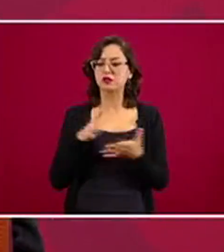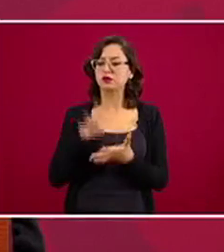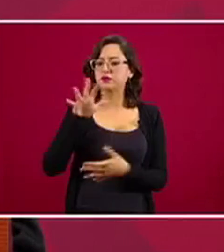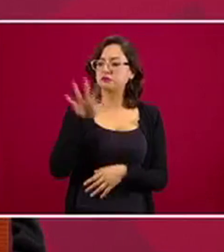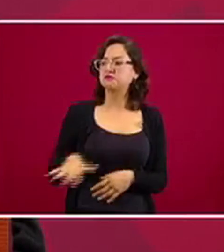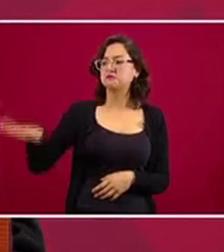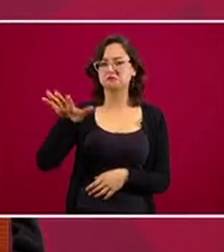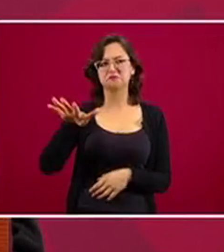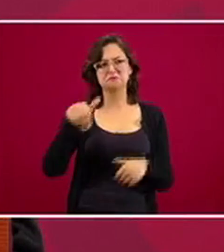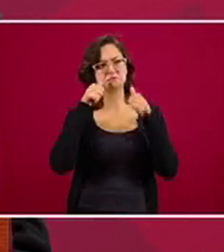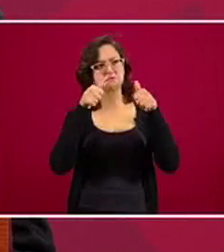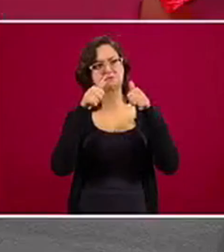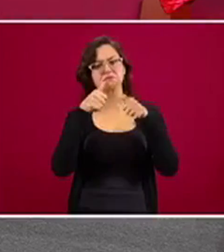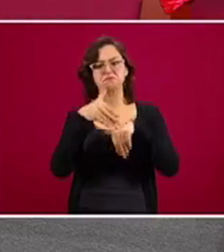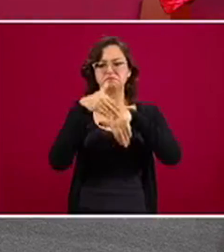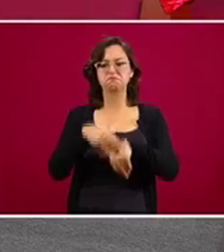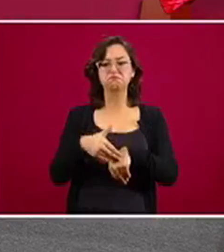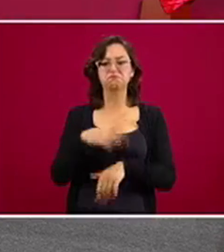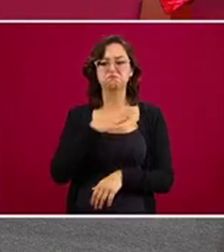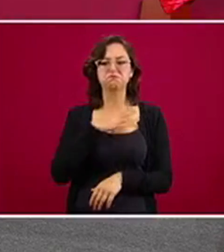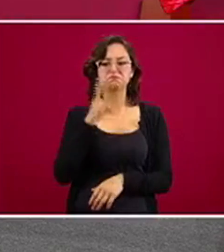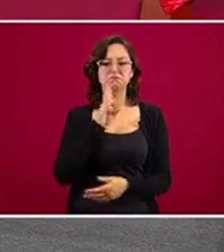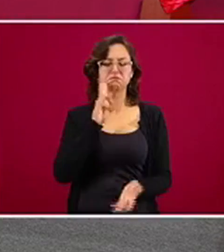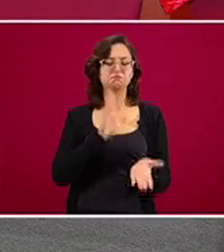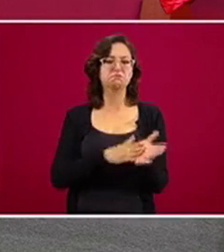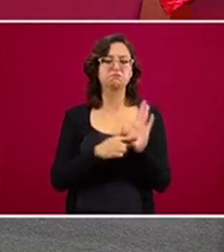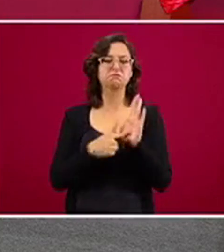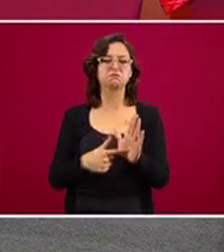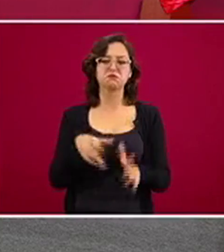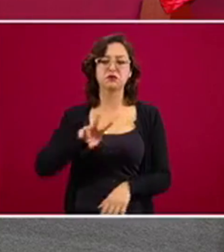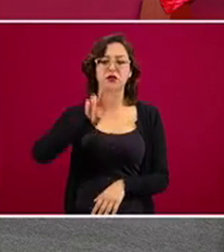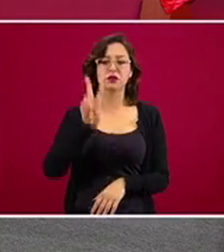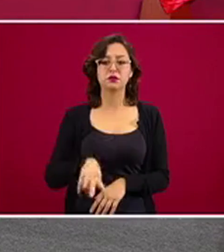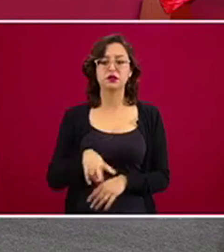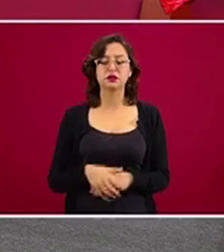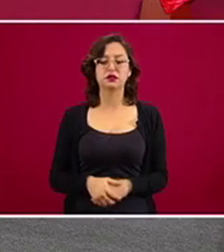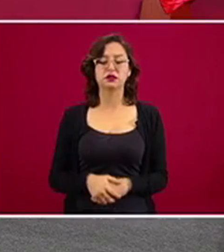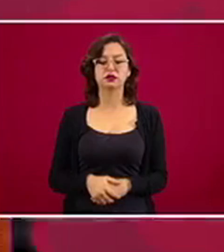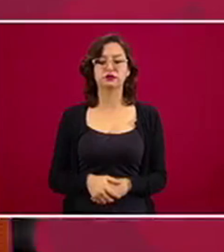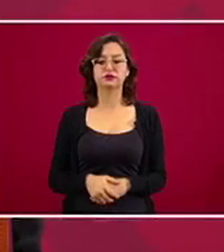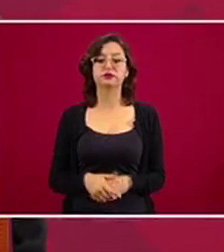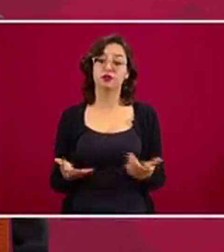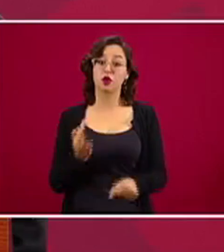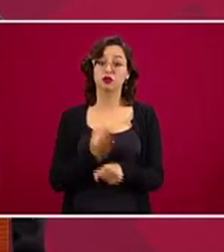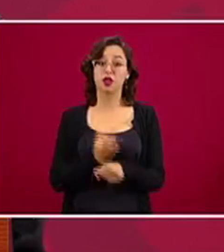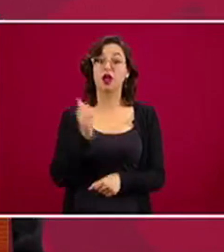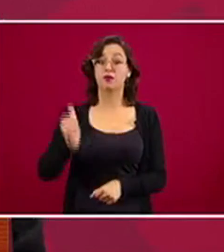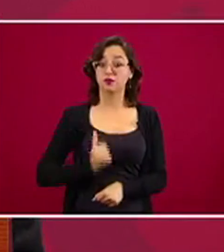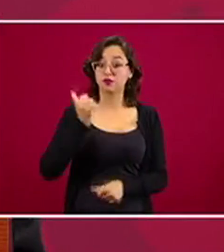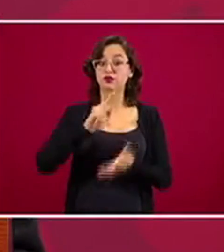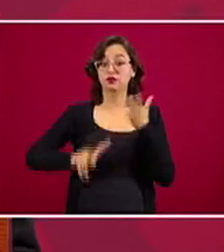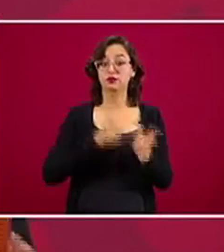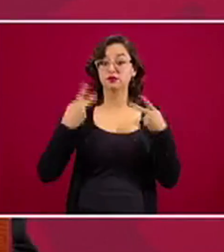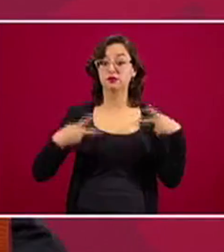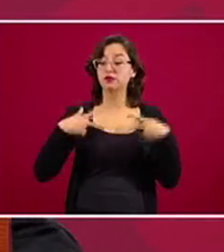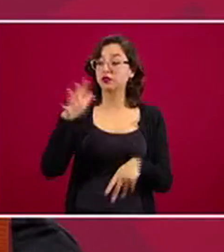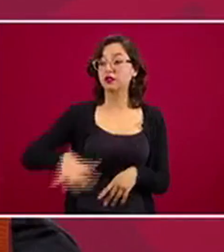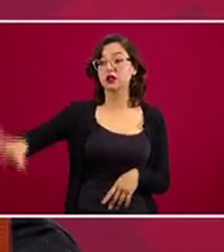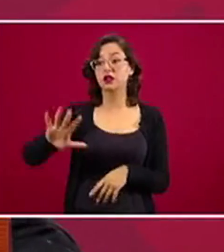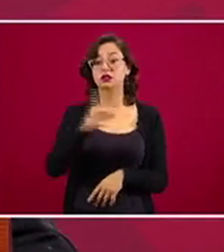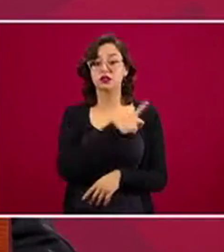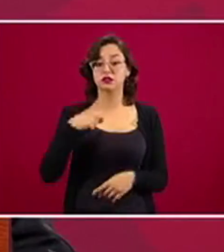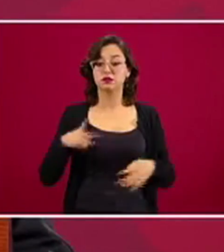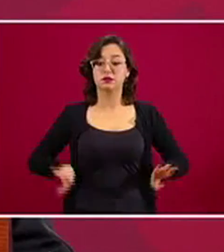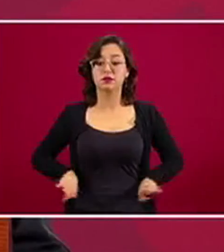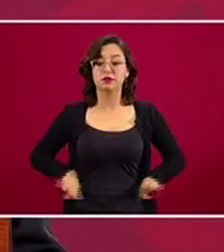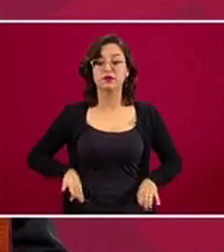caso. Y tenemos pruebas de que así es. Y aprovecho para pedirle a la gente que sigamos actuando de manera